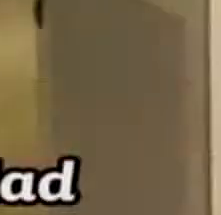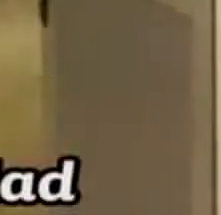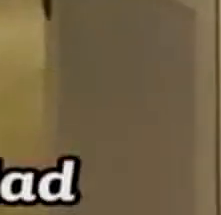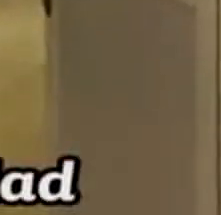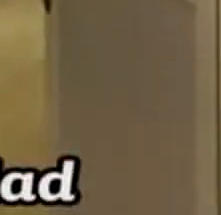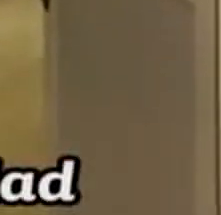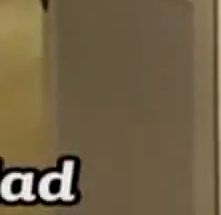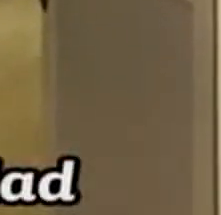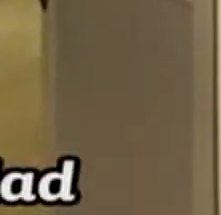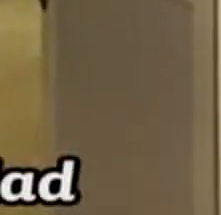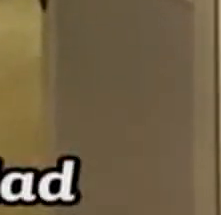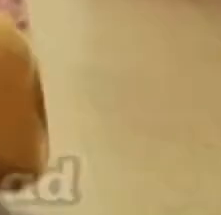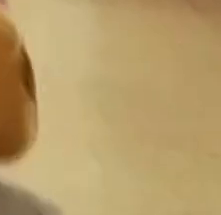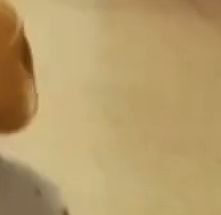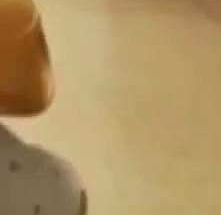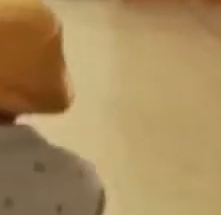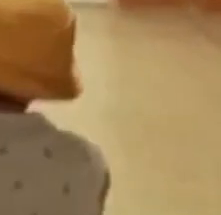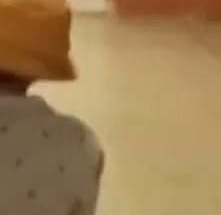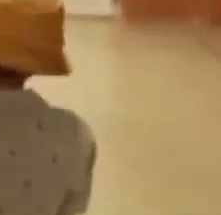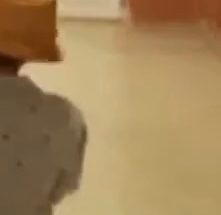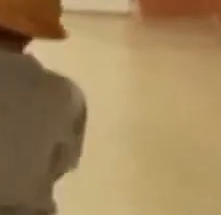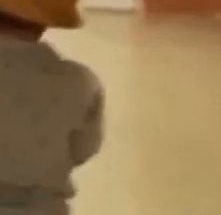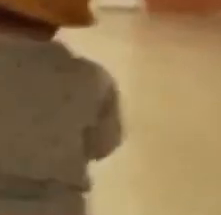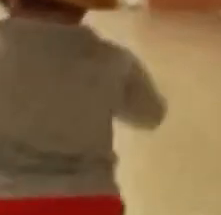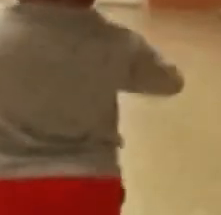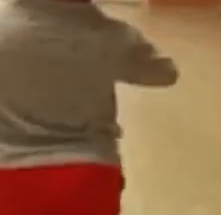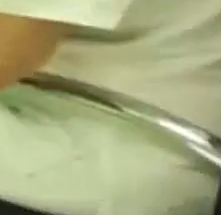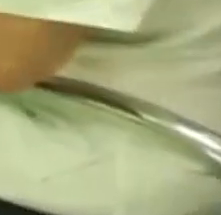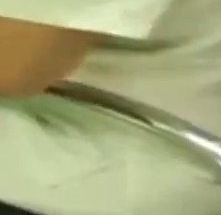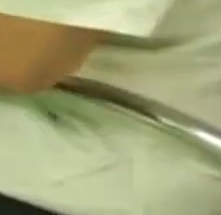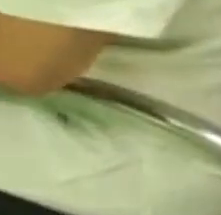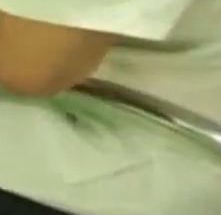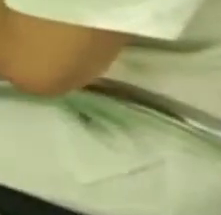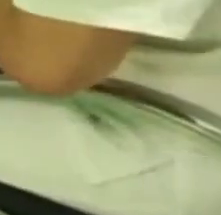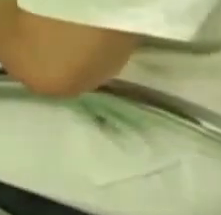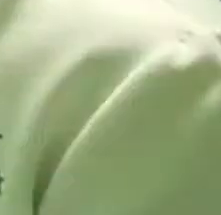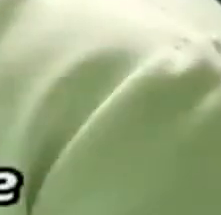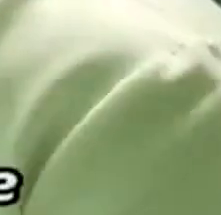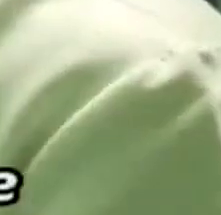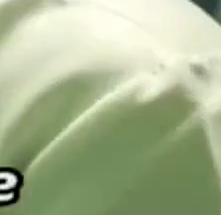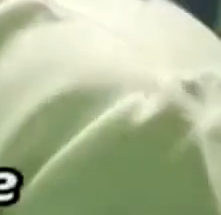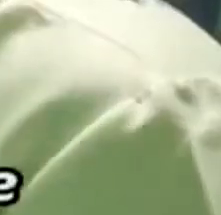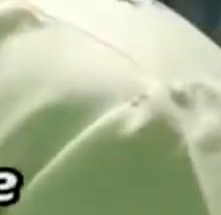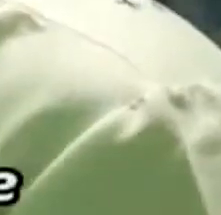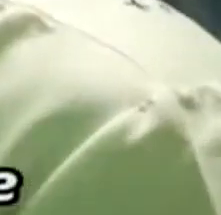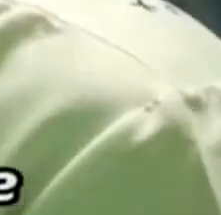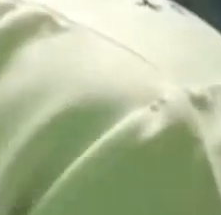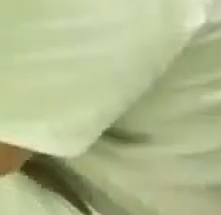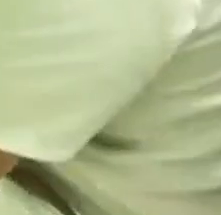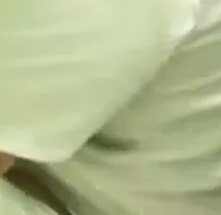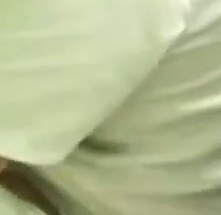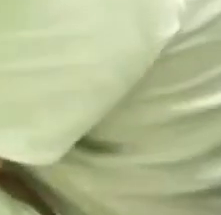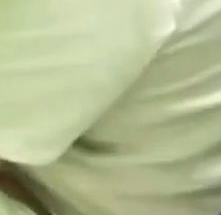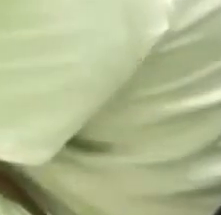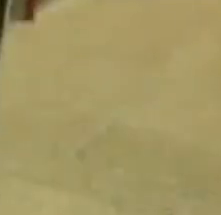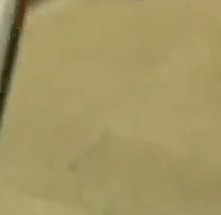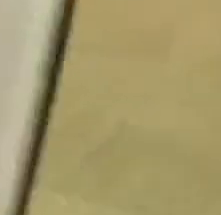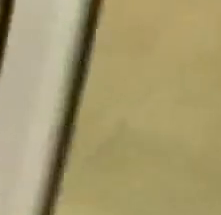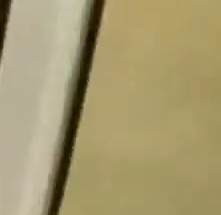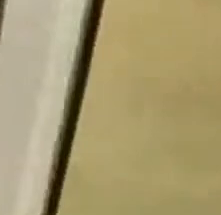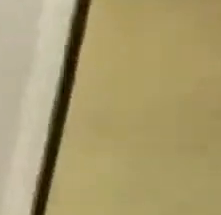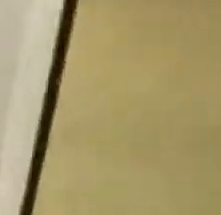Me han dicho que por mi edad ya me toca la vacuna. Qué cara de buena gente tienen